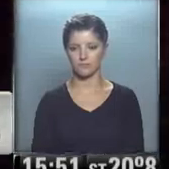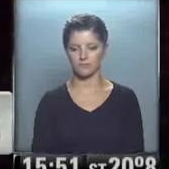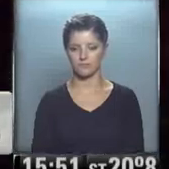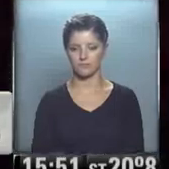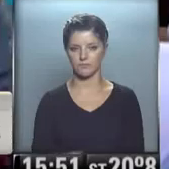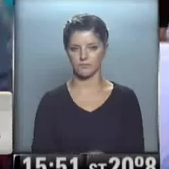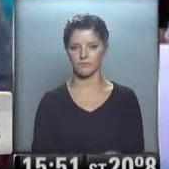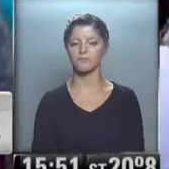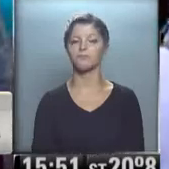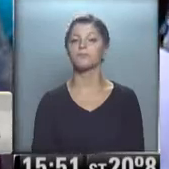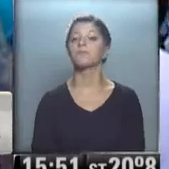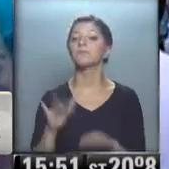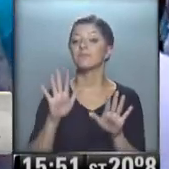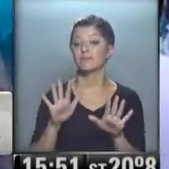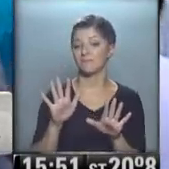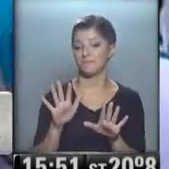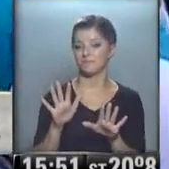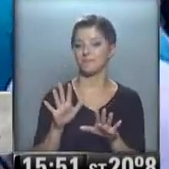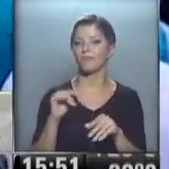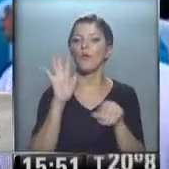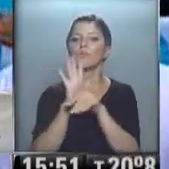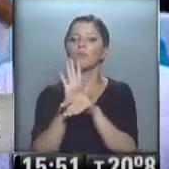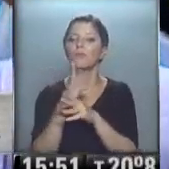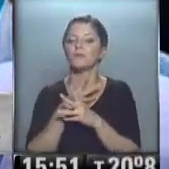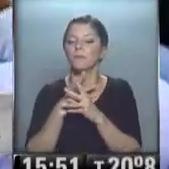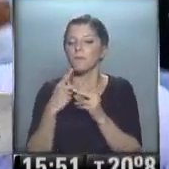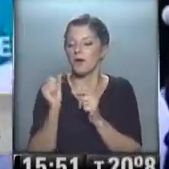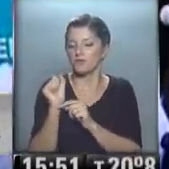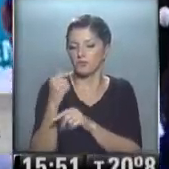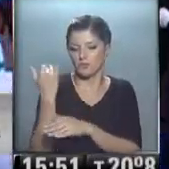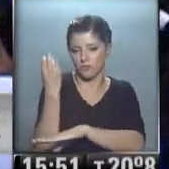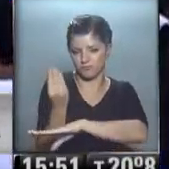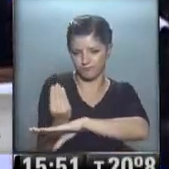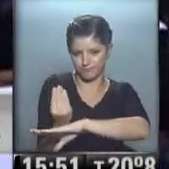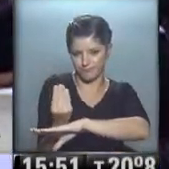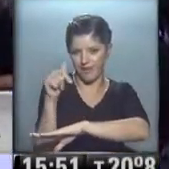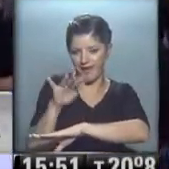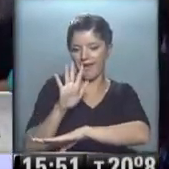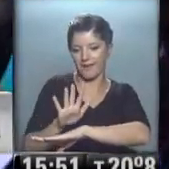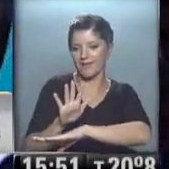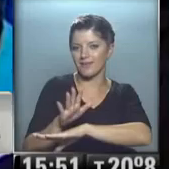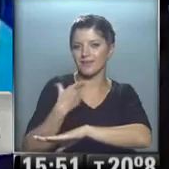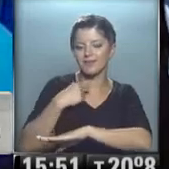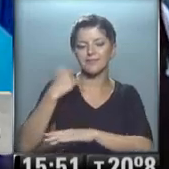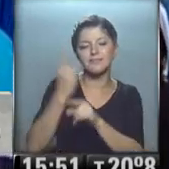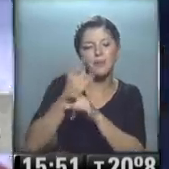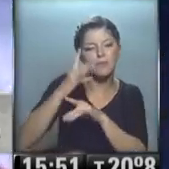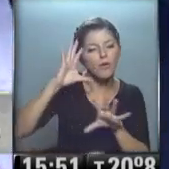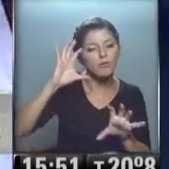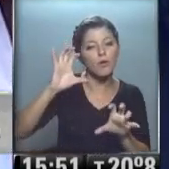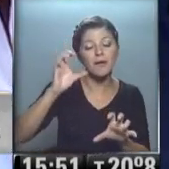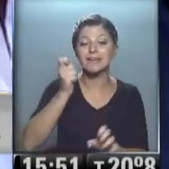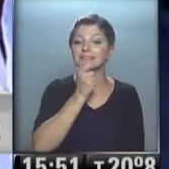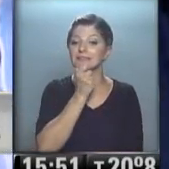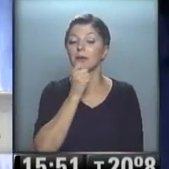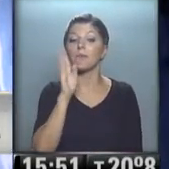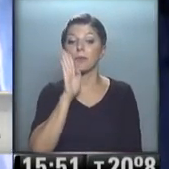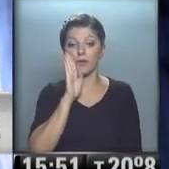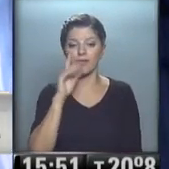Aquí está, en su espíritu y en su alma con nosotros, el padre Mujica, que siempre nos recordaba que pecar